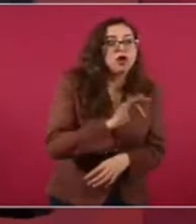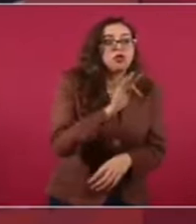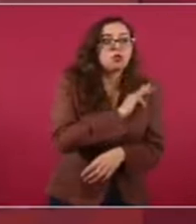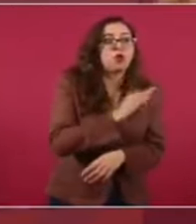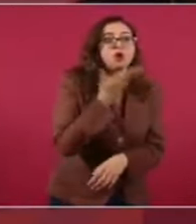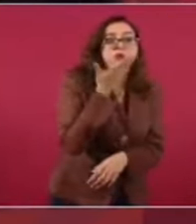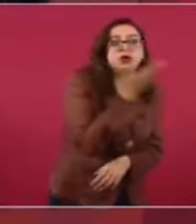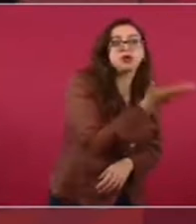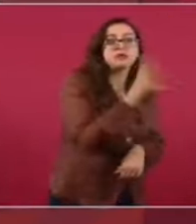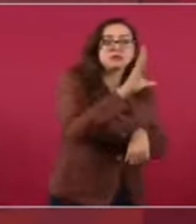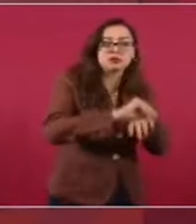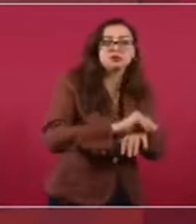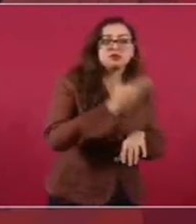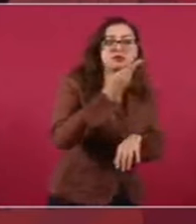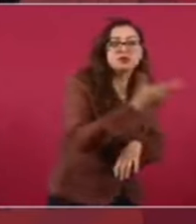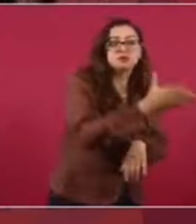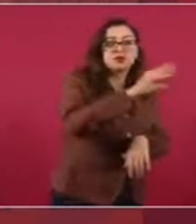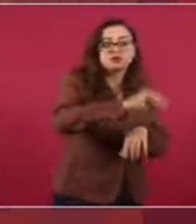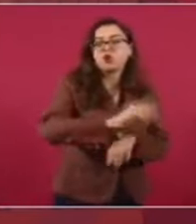y esto, no,